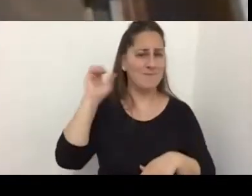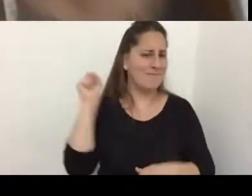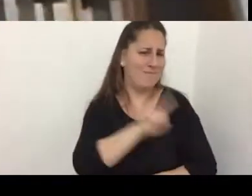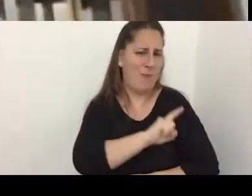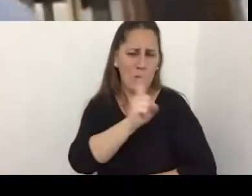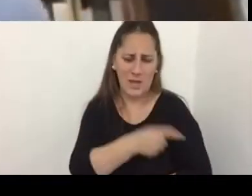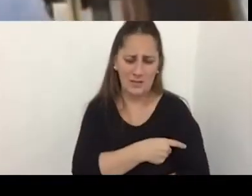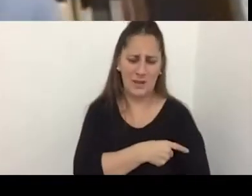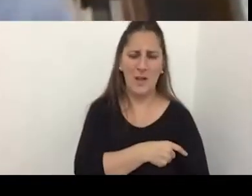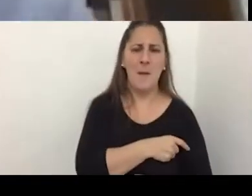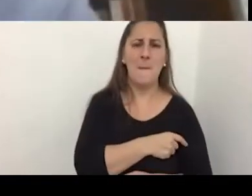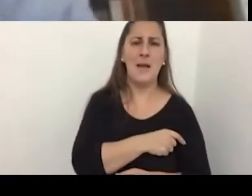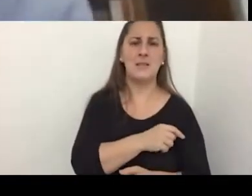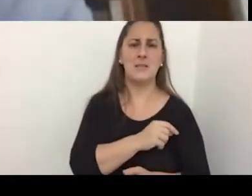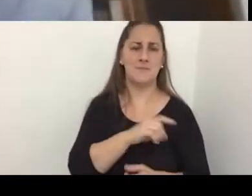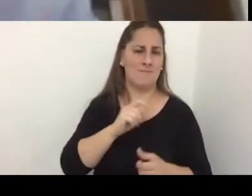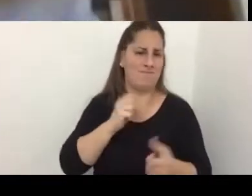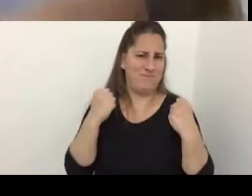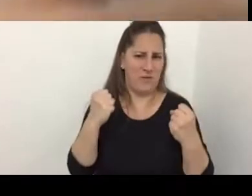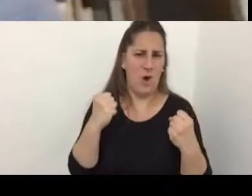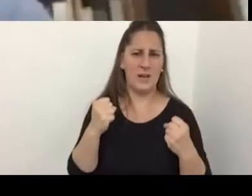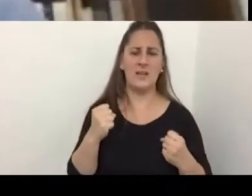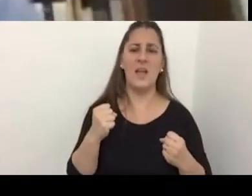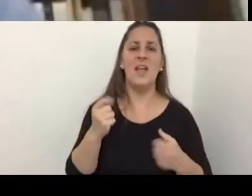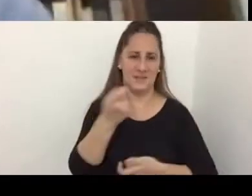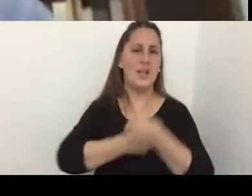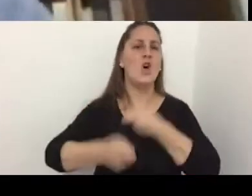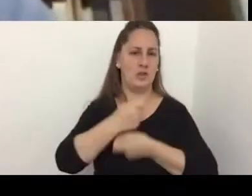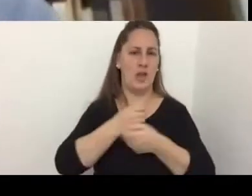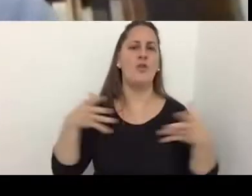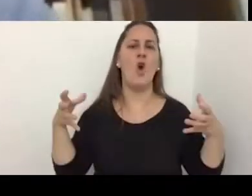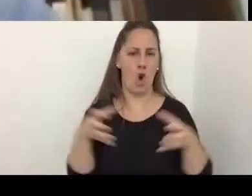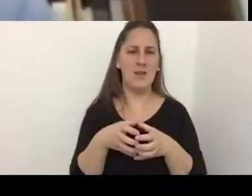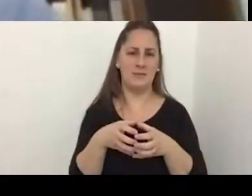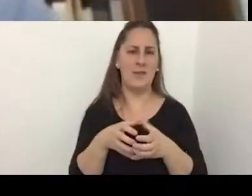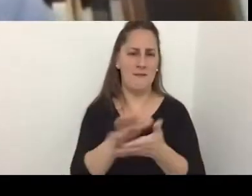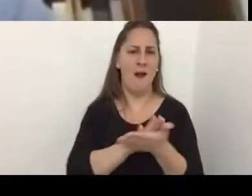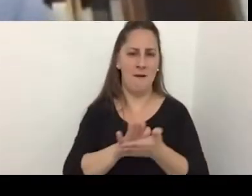más dinamizadora a la vez, es la negociación colectiva para